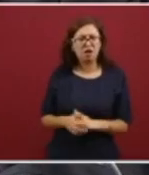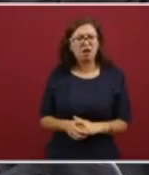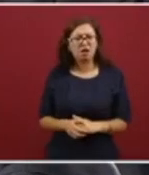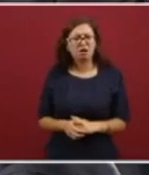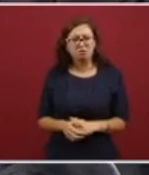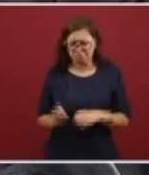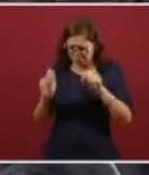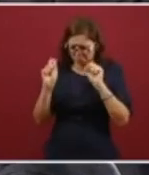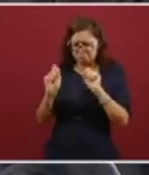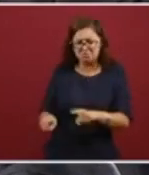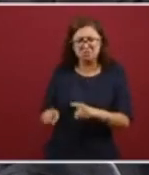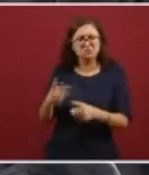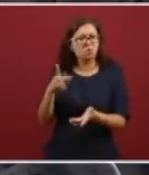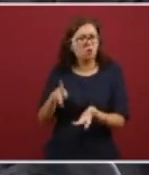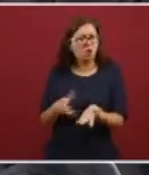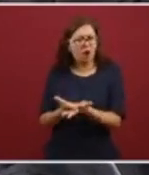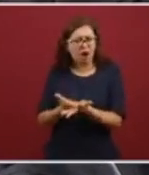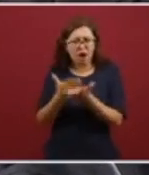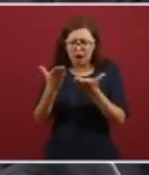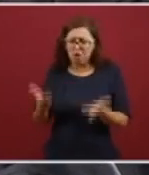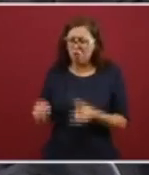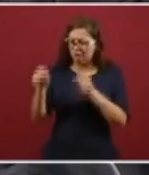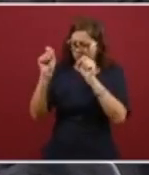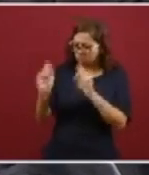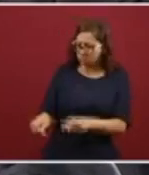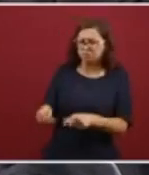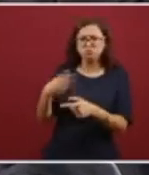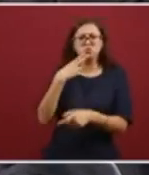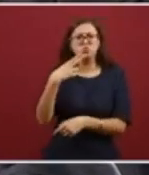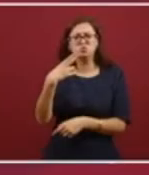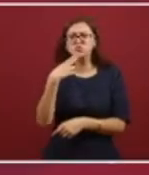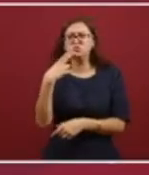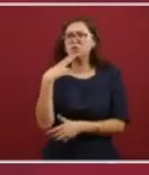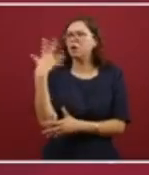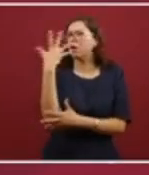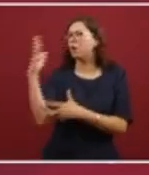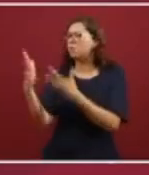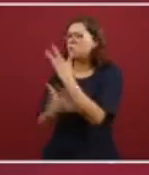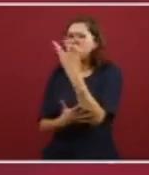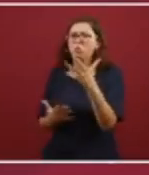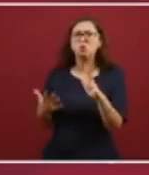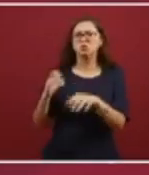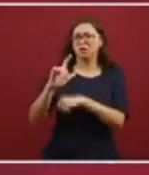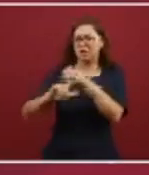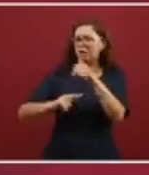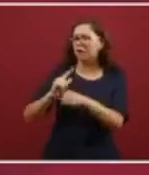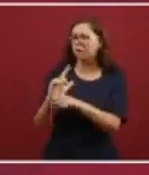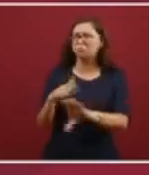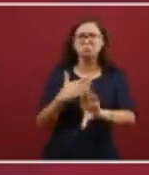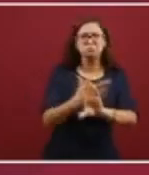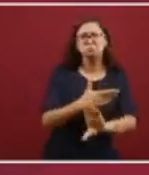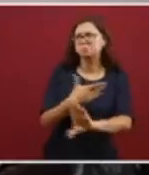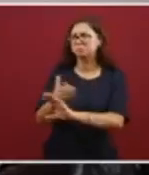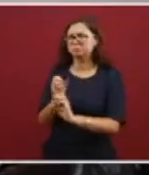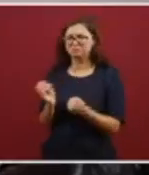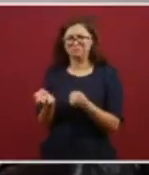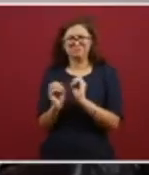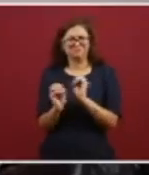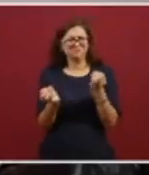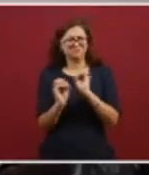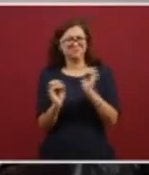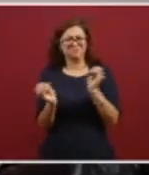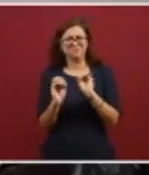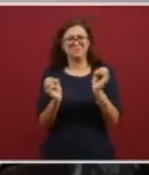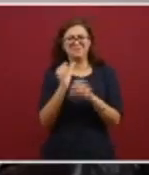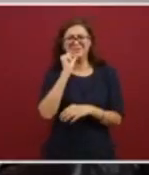ningún bosque, ninguna selva, ninguna reserva, porque el